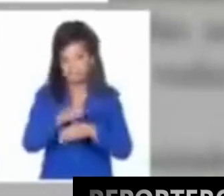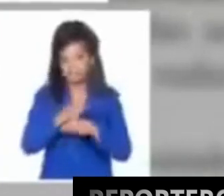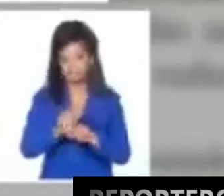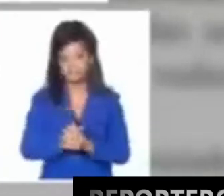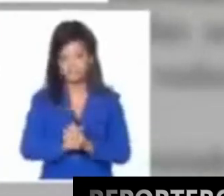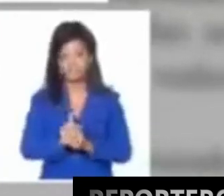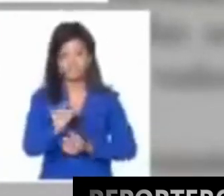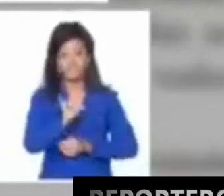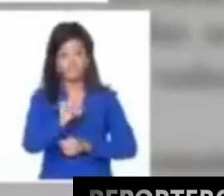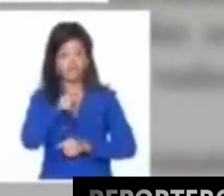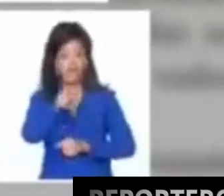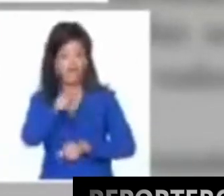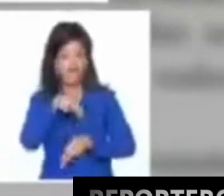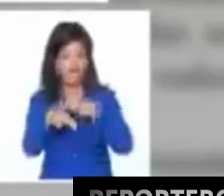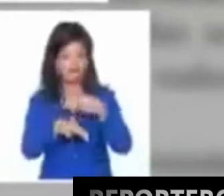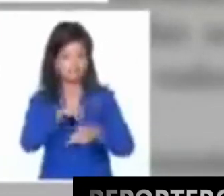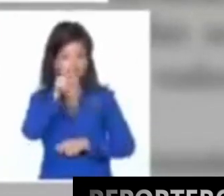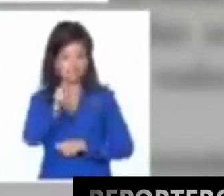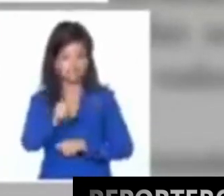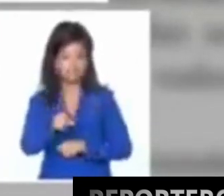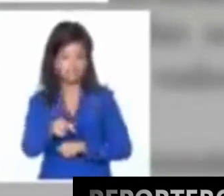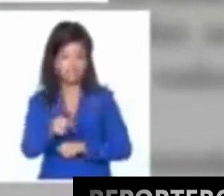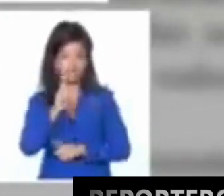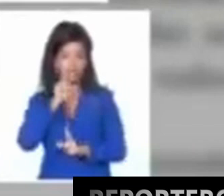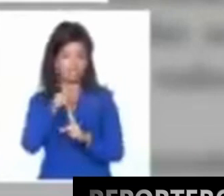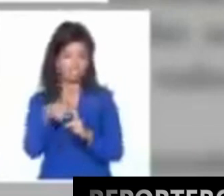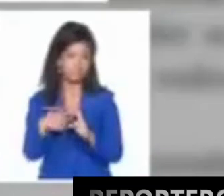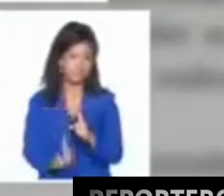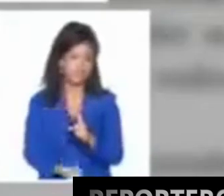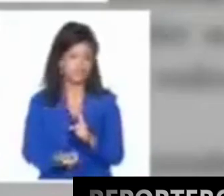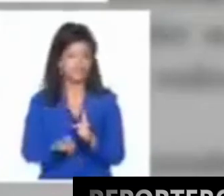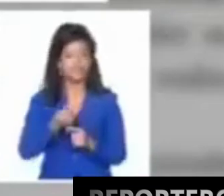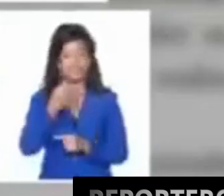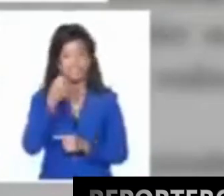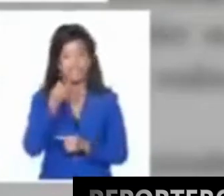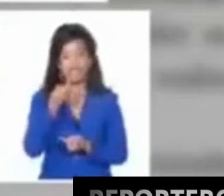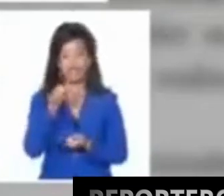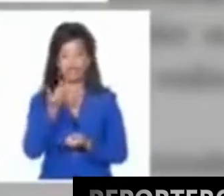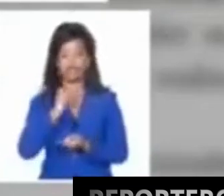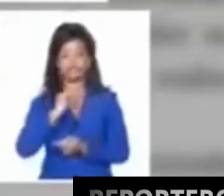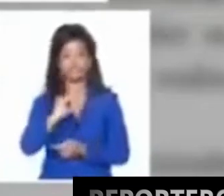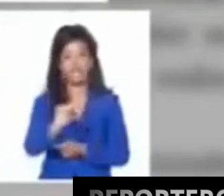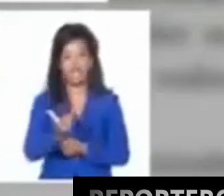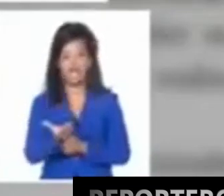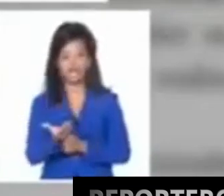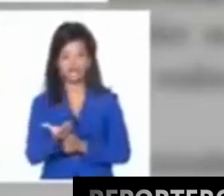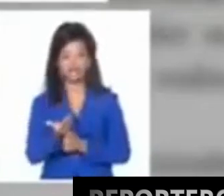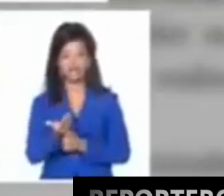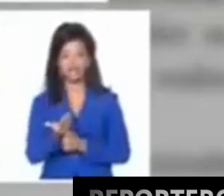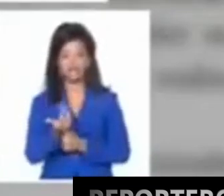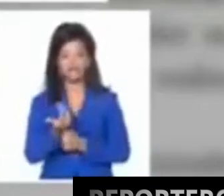este tipo de acción por un beneficio material, por un salario o cualquier otro tipo